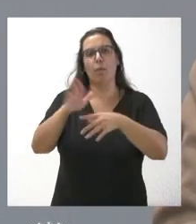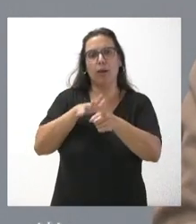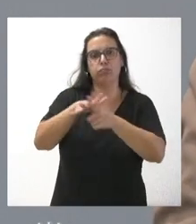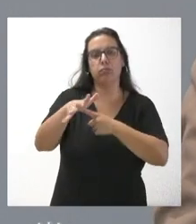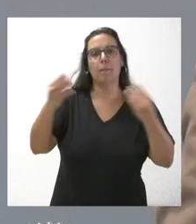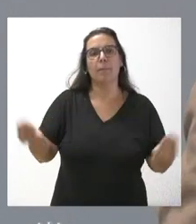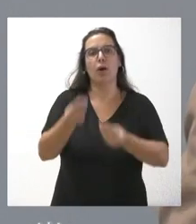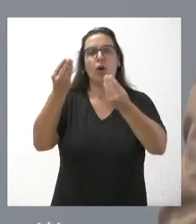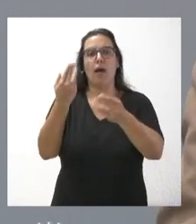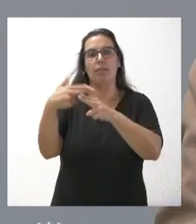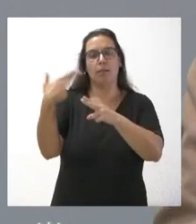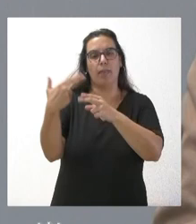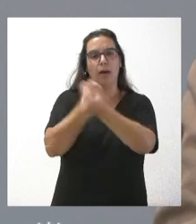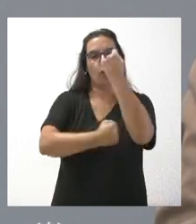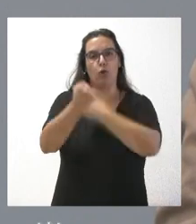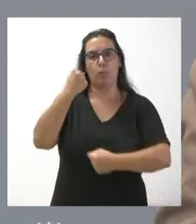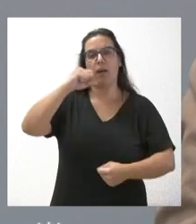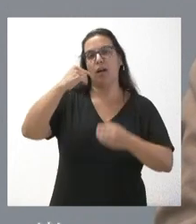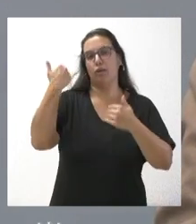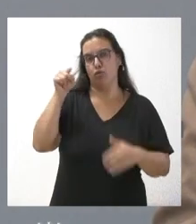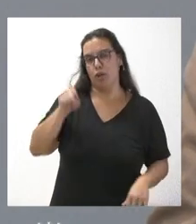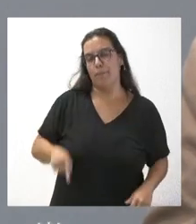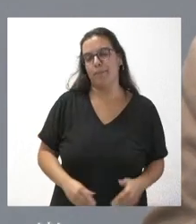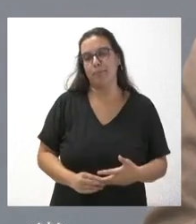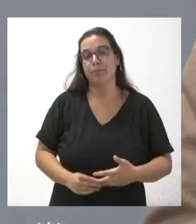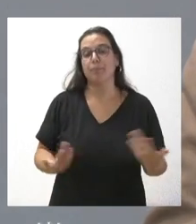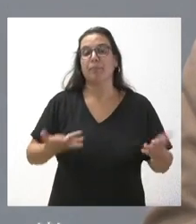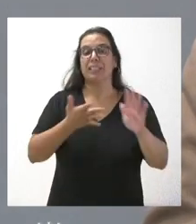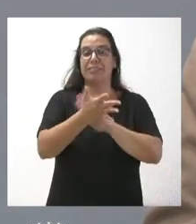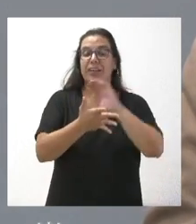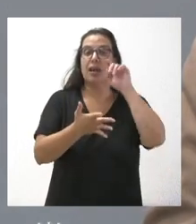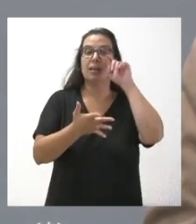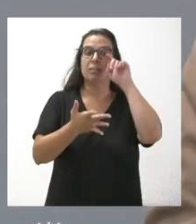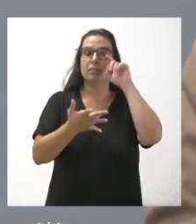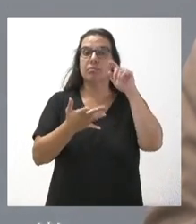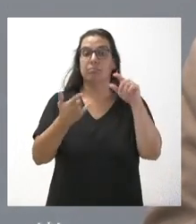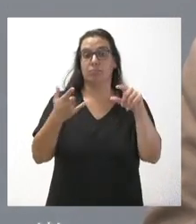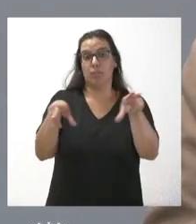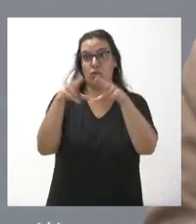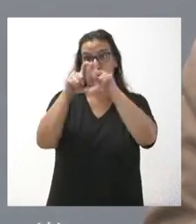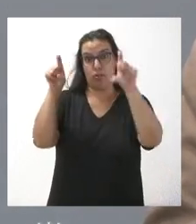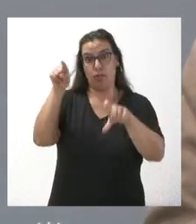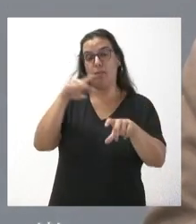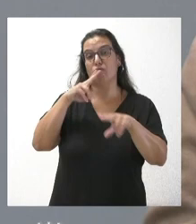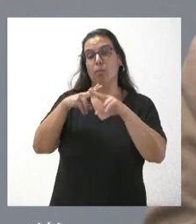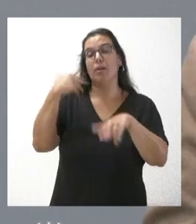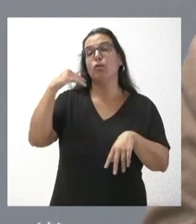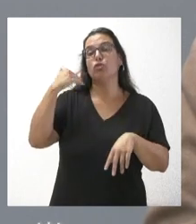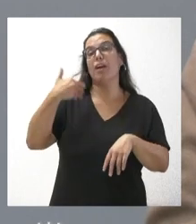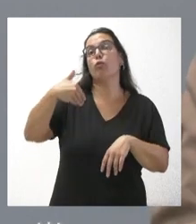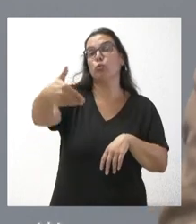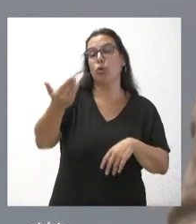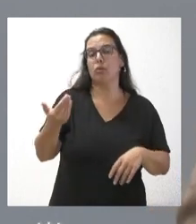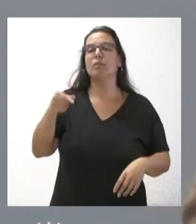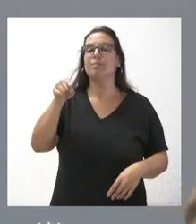actividad económica en Soria. Estamos hablando, en este caso, de esta sociedad Soria Futuro, que